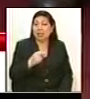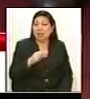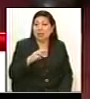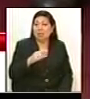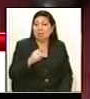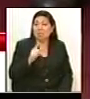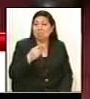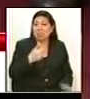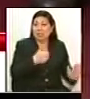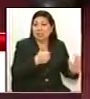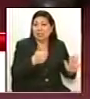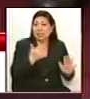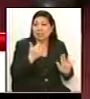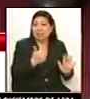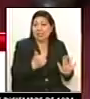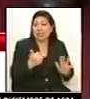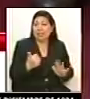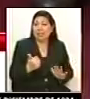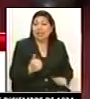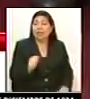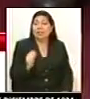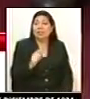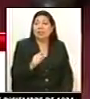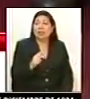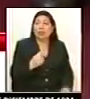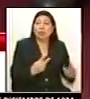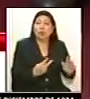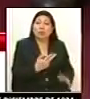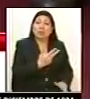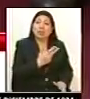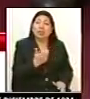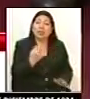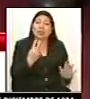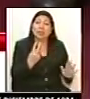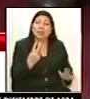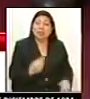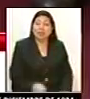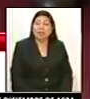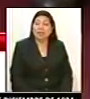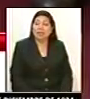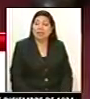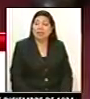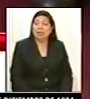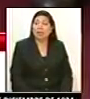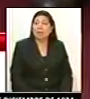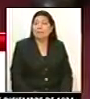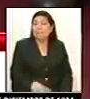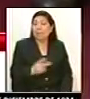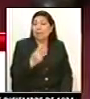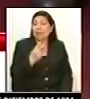Petrolera, 1.666. Zapet, 12.307 miles de barriles. CNPC Perú,